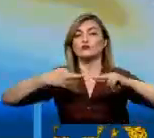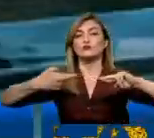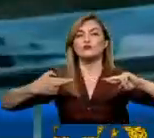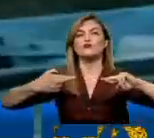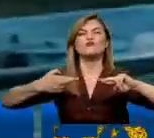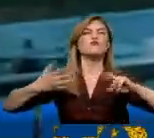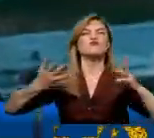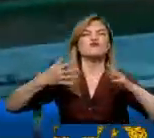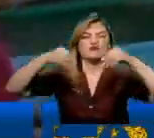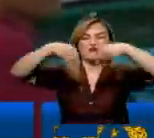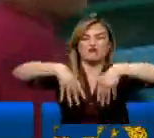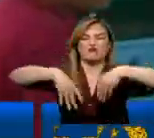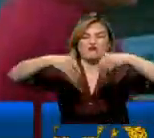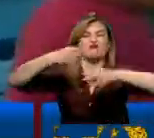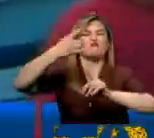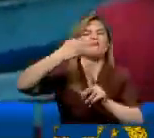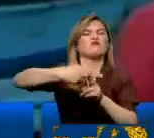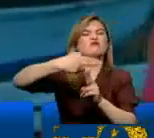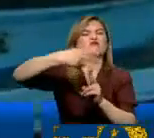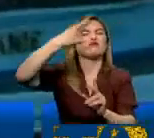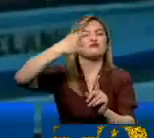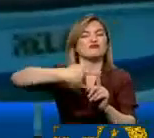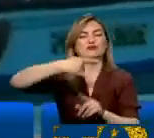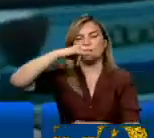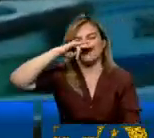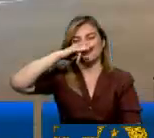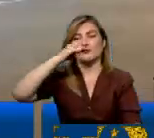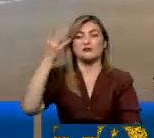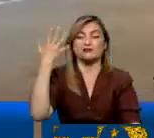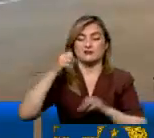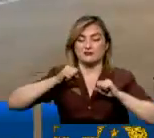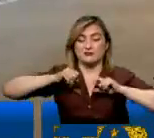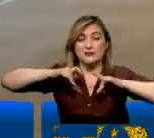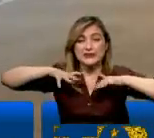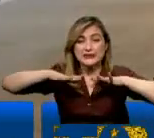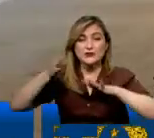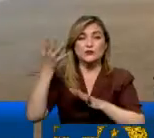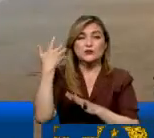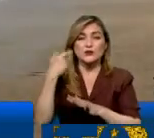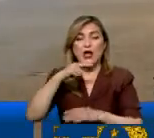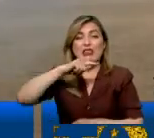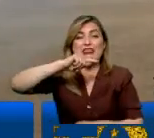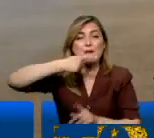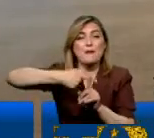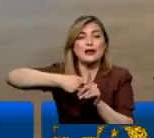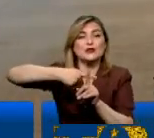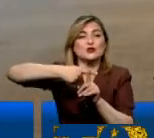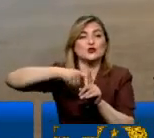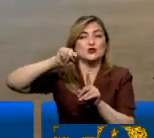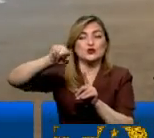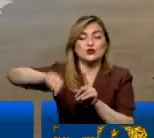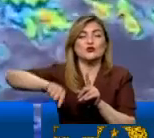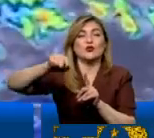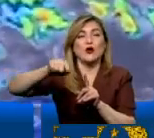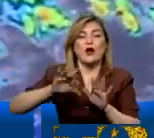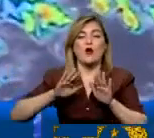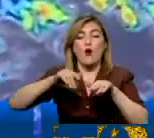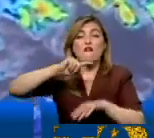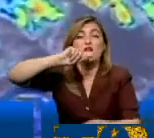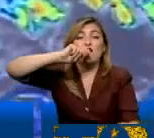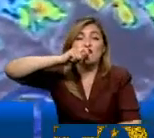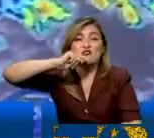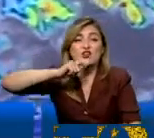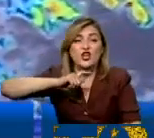Niño informó que desde septiembre pasado se observa que la temperatura del mar es más fría de lo normal, por lo que, de acuerdo a